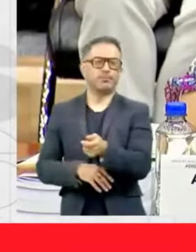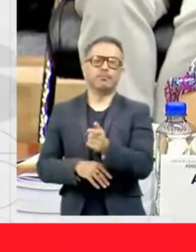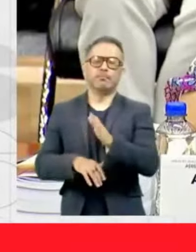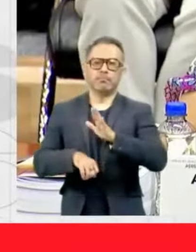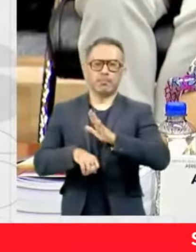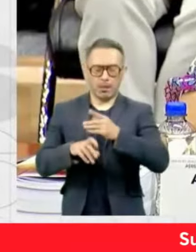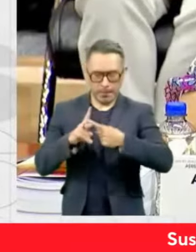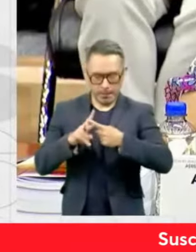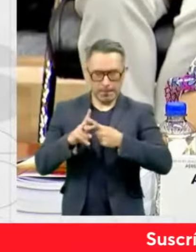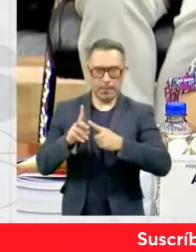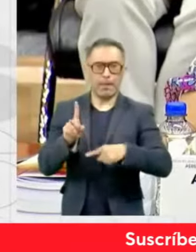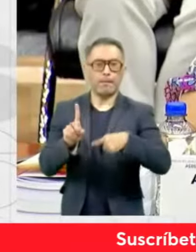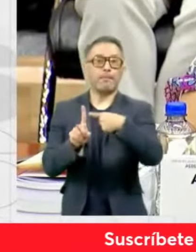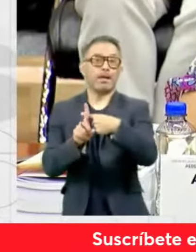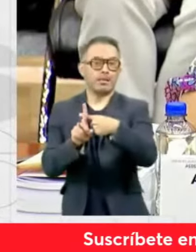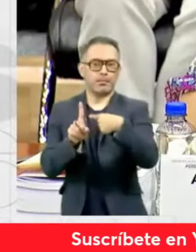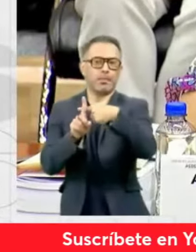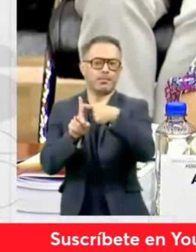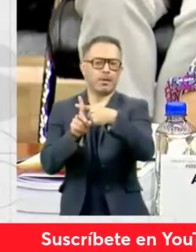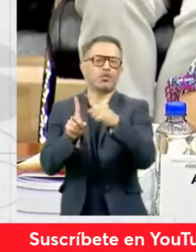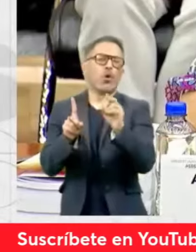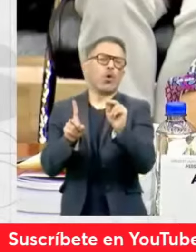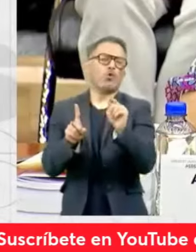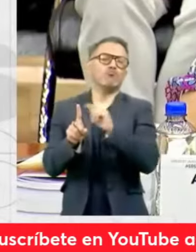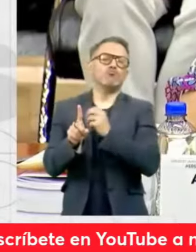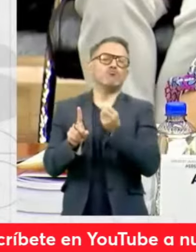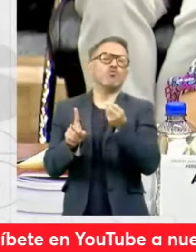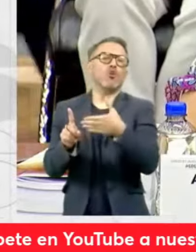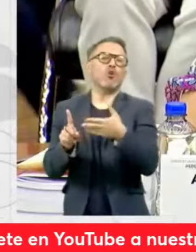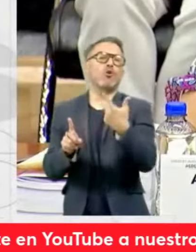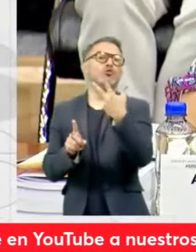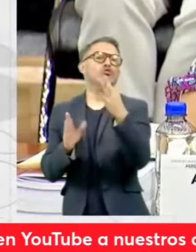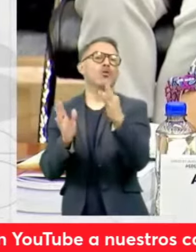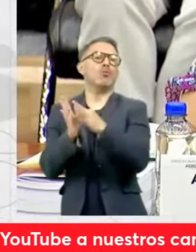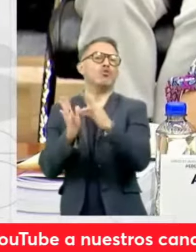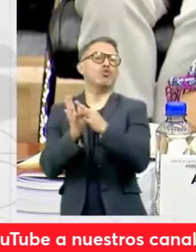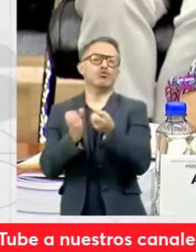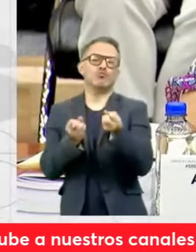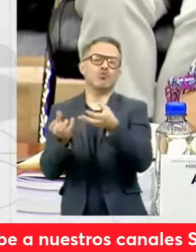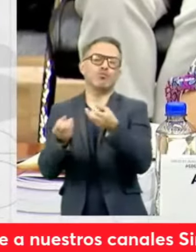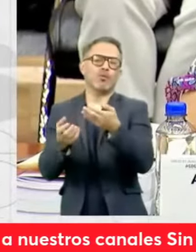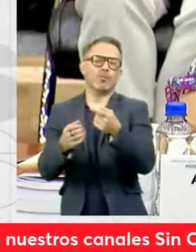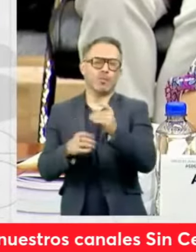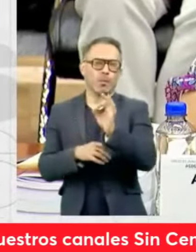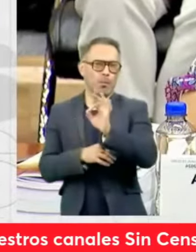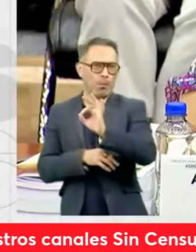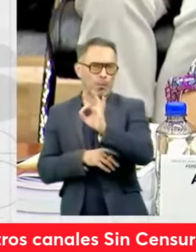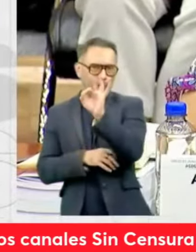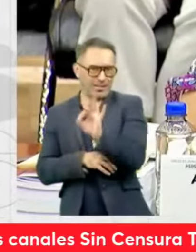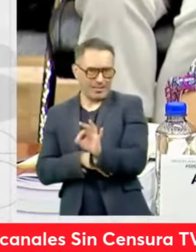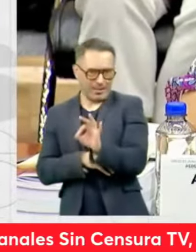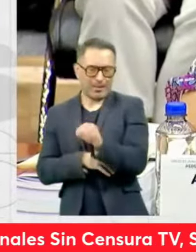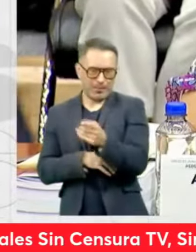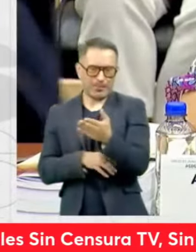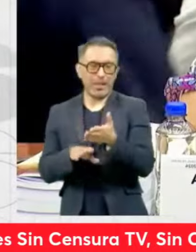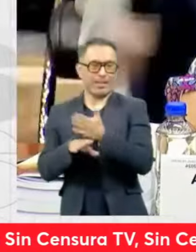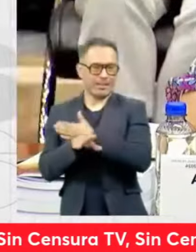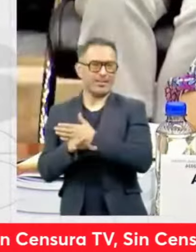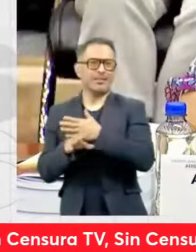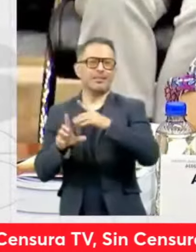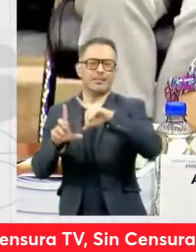bien regalar 8 puntos por igual a cada uno de los porcentajes de la votación